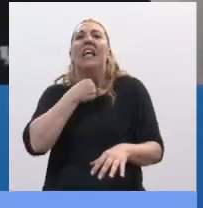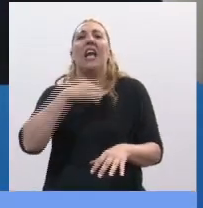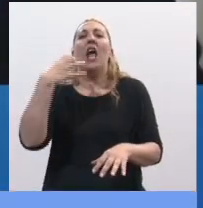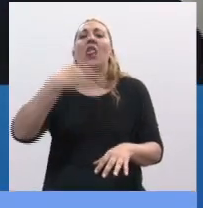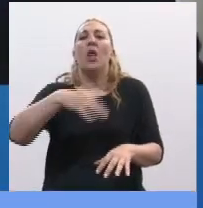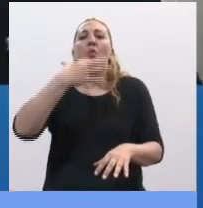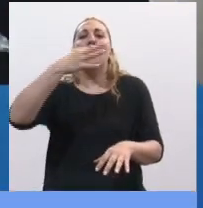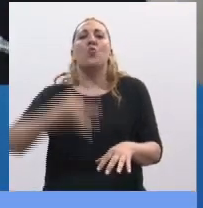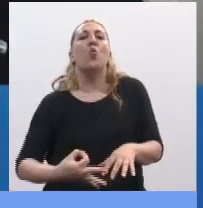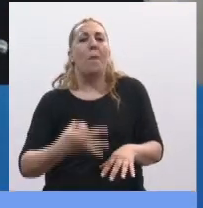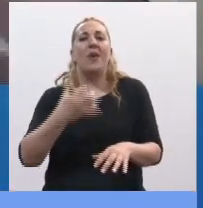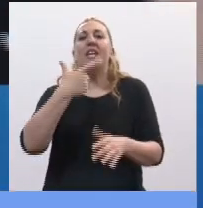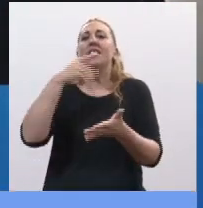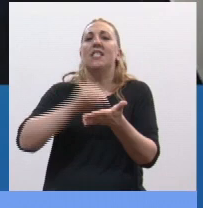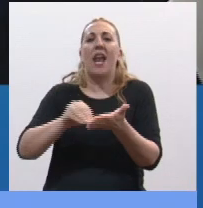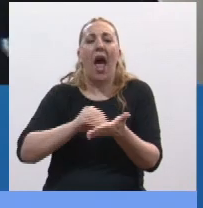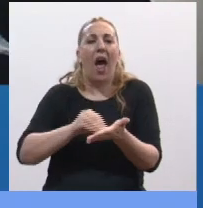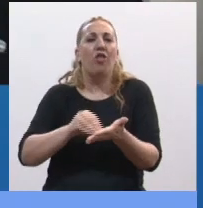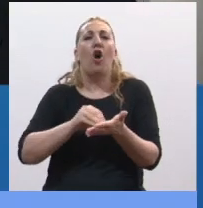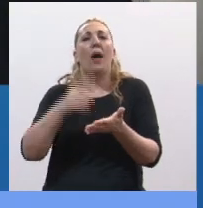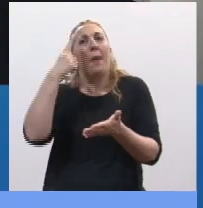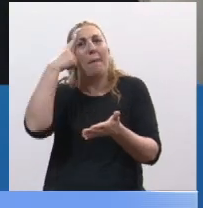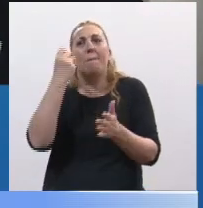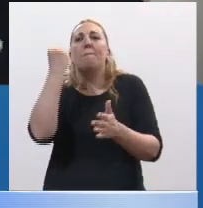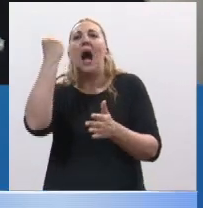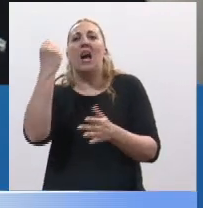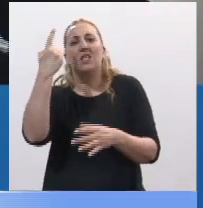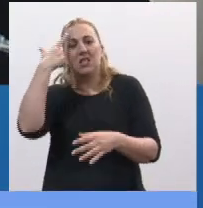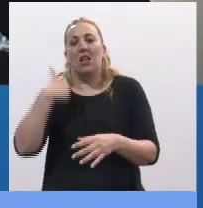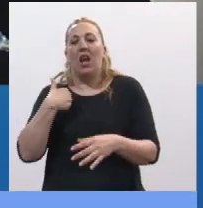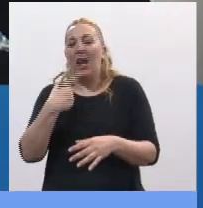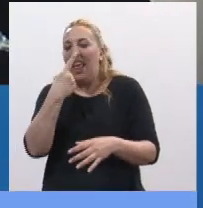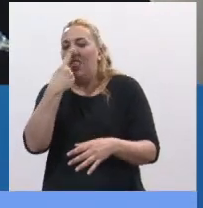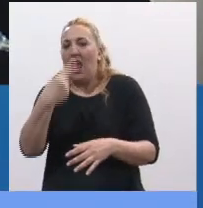valer la voluntad personal de un senador por sobre el interés público,